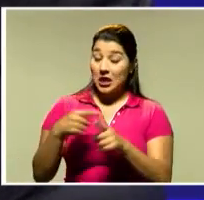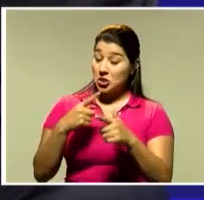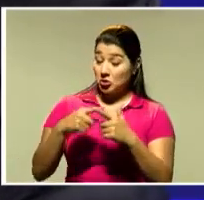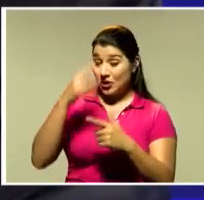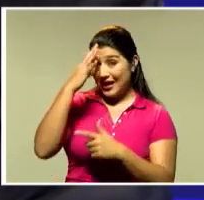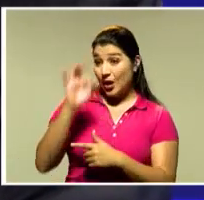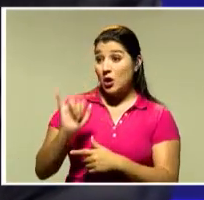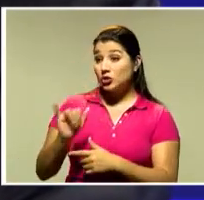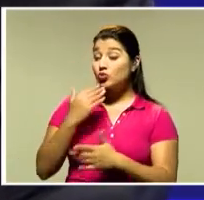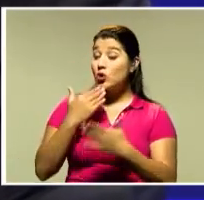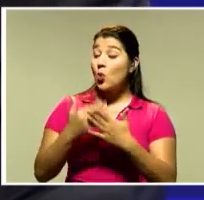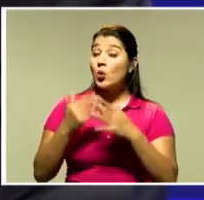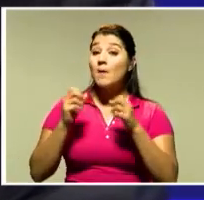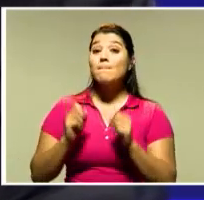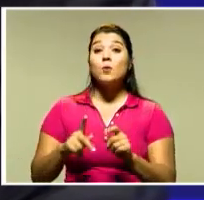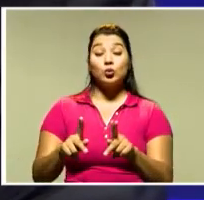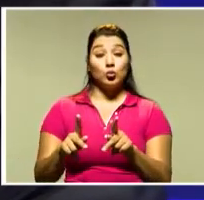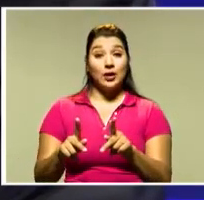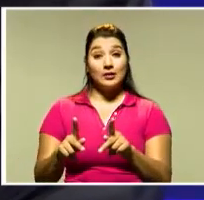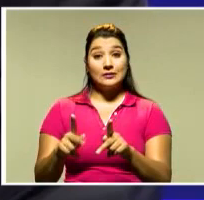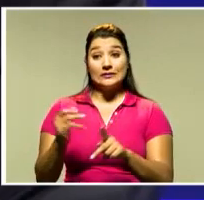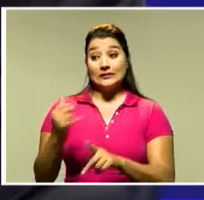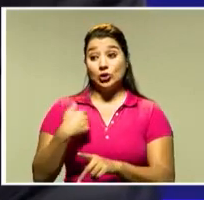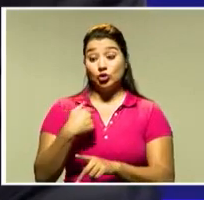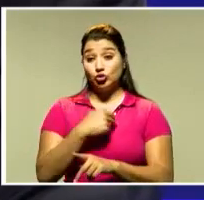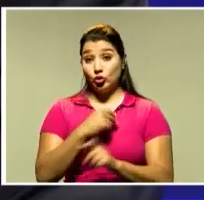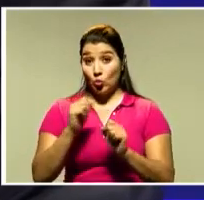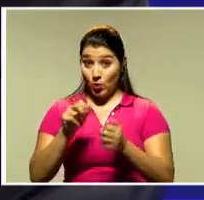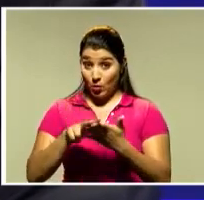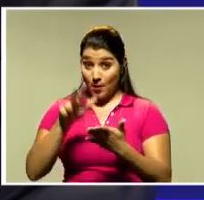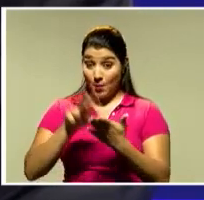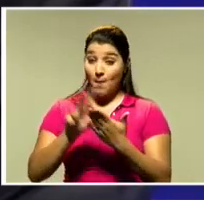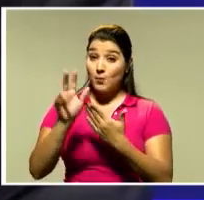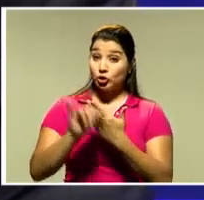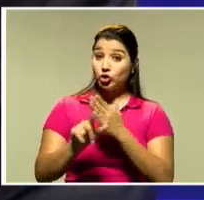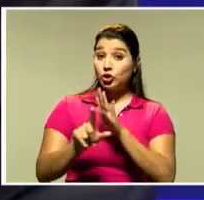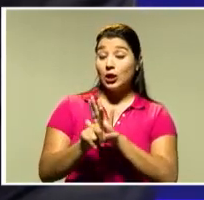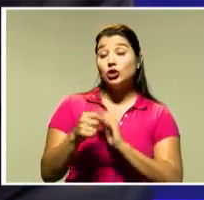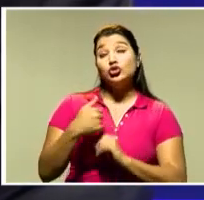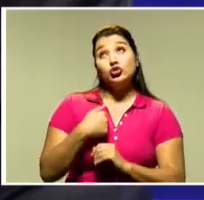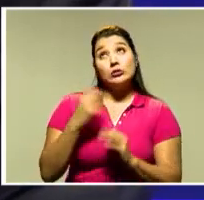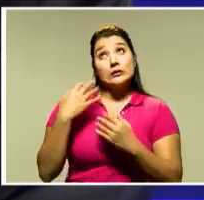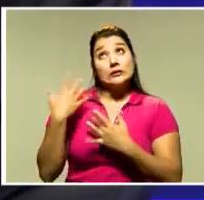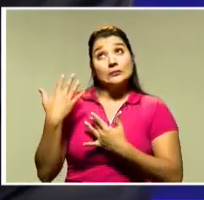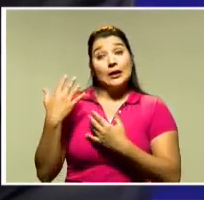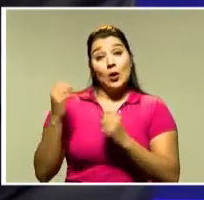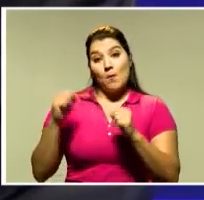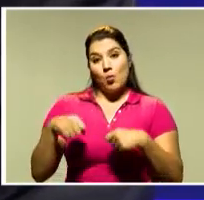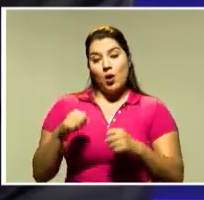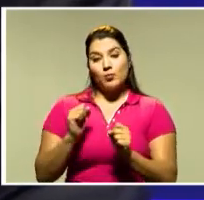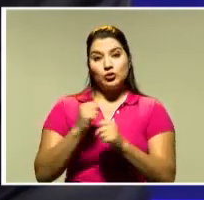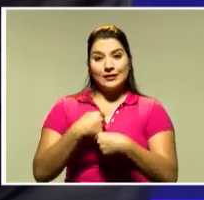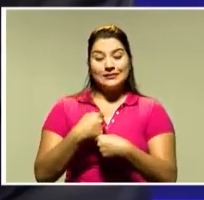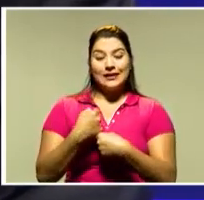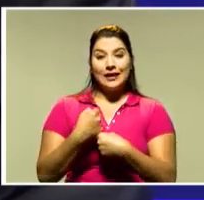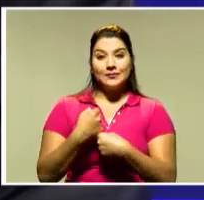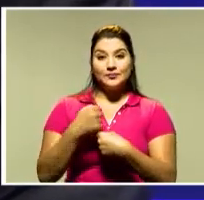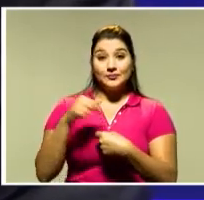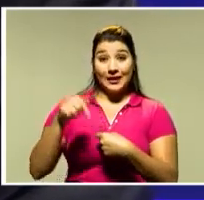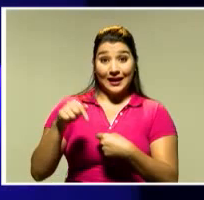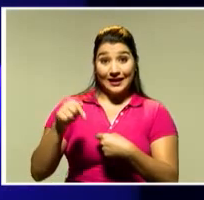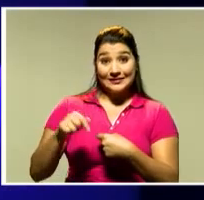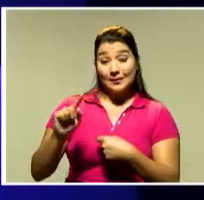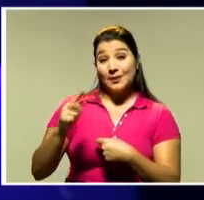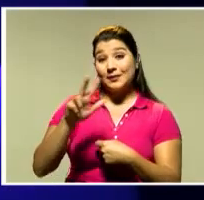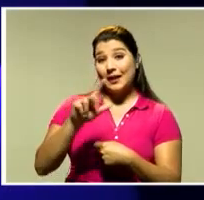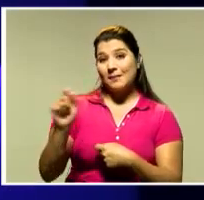magnífica oportunidad, si podemos aprobar el proyecto de ley, que tengo fe de que así podremos hacerlo durante este primer semestre. ¿Qué